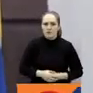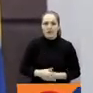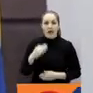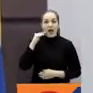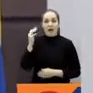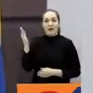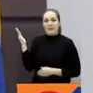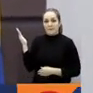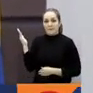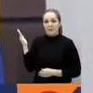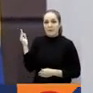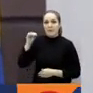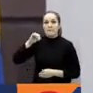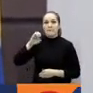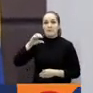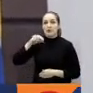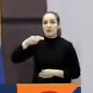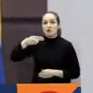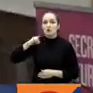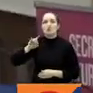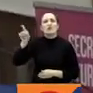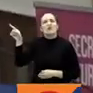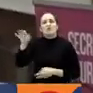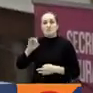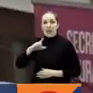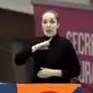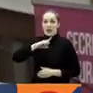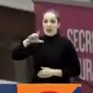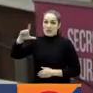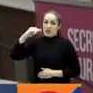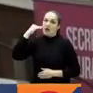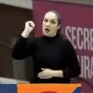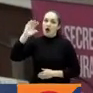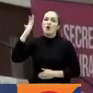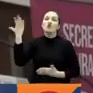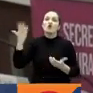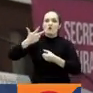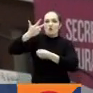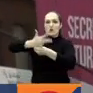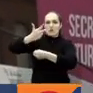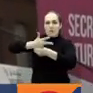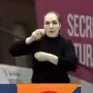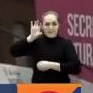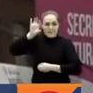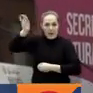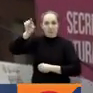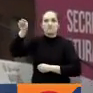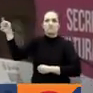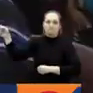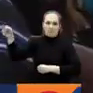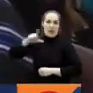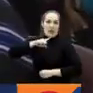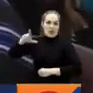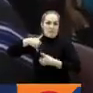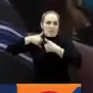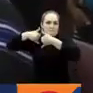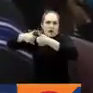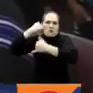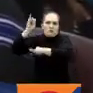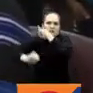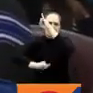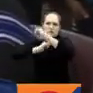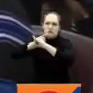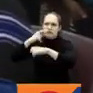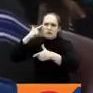Rigoberta Menchú, líder indígena guatemalteca y Nobel de Paz, es la invitada de honor a la 10ª Asamblea Nacional de Personeros. Más